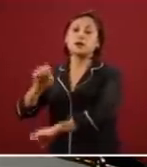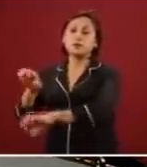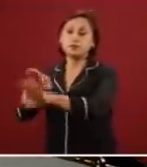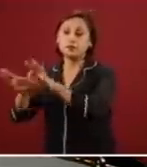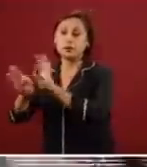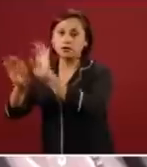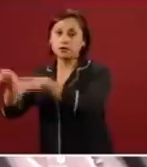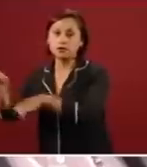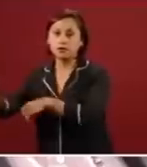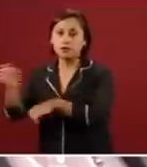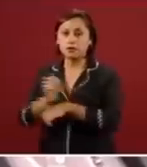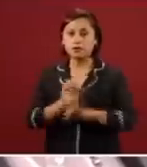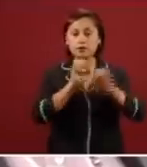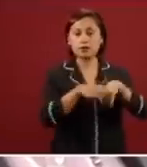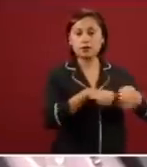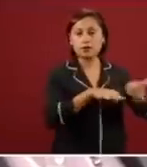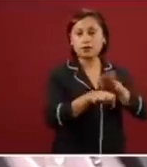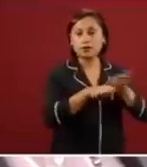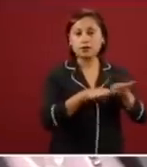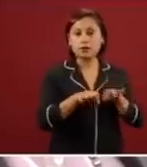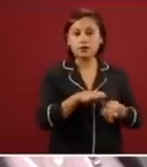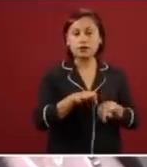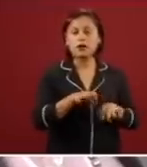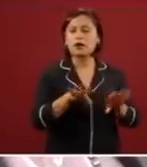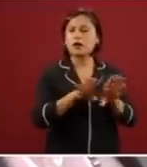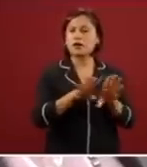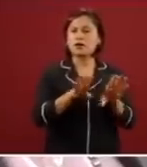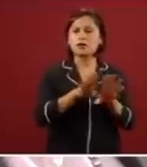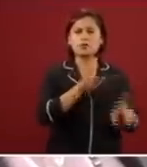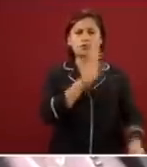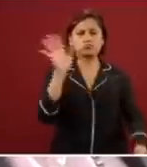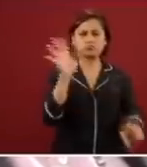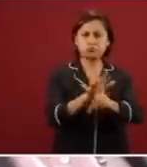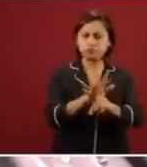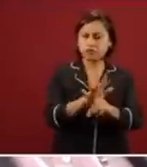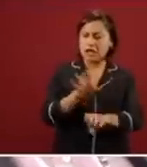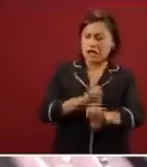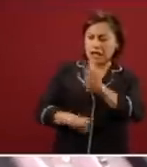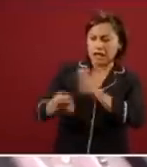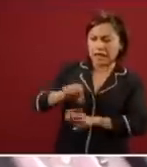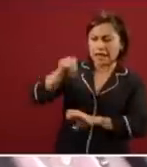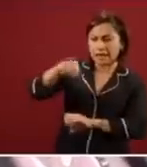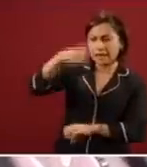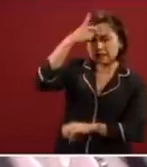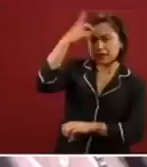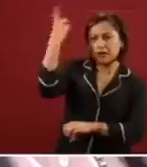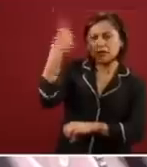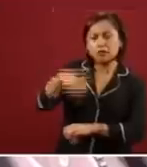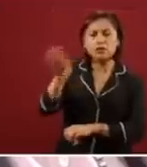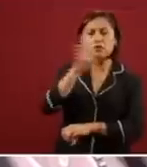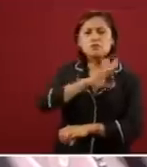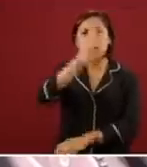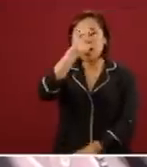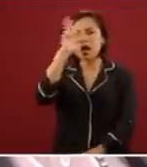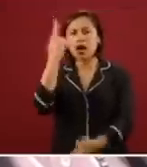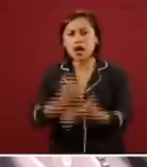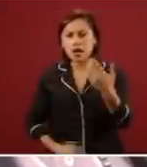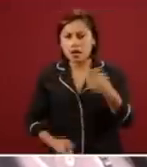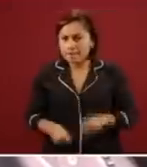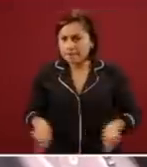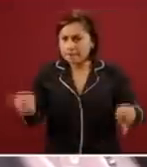como delincuencia organizada, es decir, ¿es así? ¿Los empresarios que cometan estas prácticas ilegales se exponen a ser castigados como